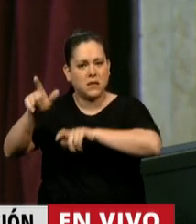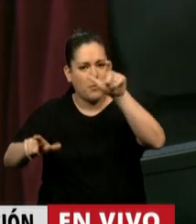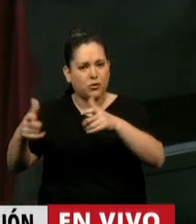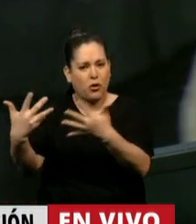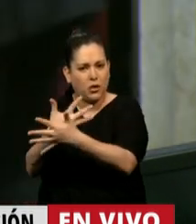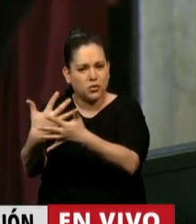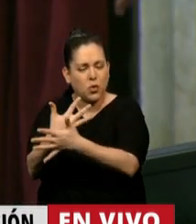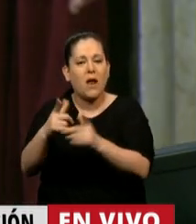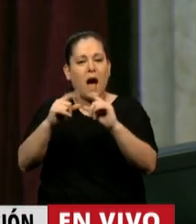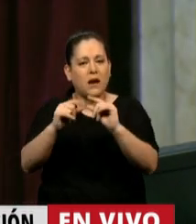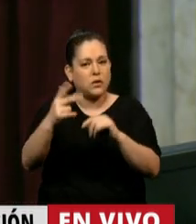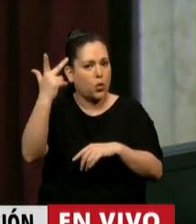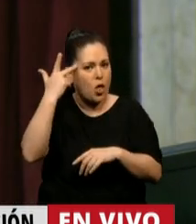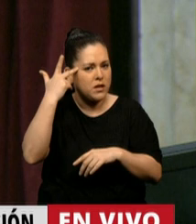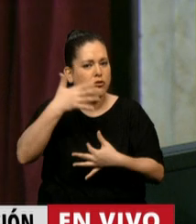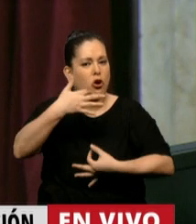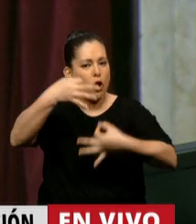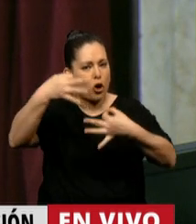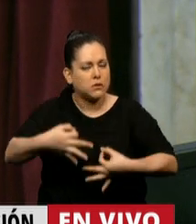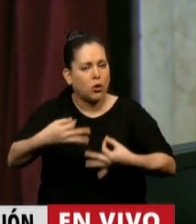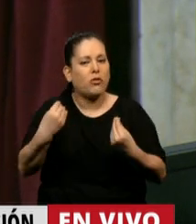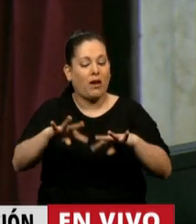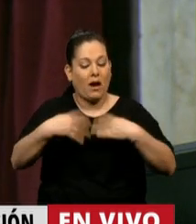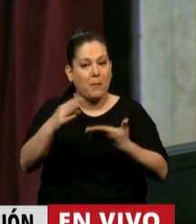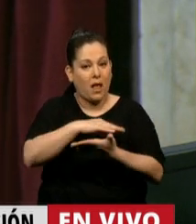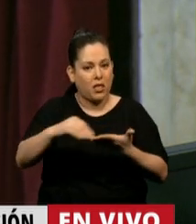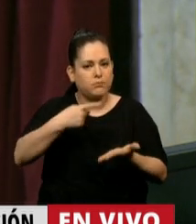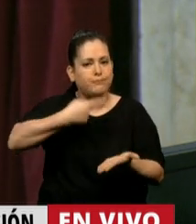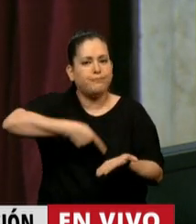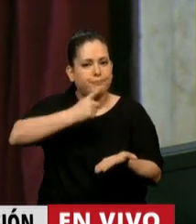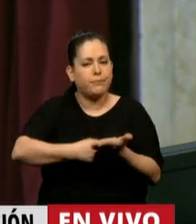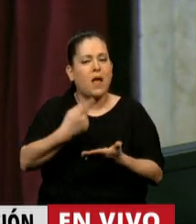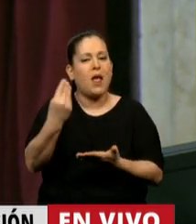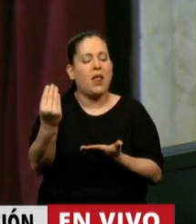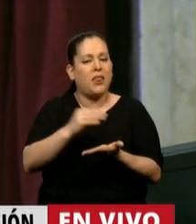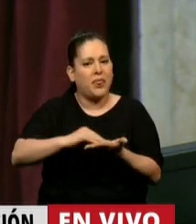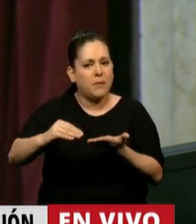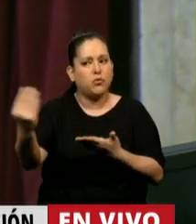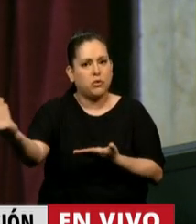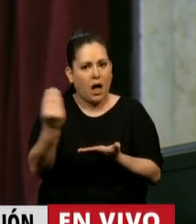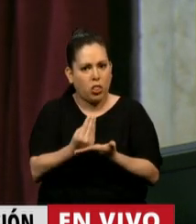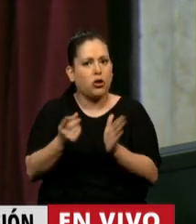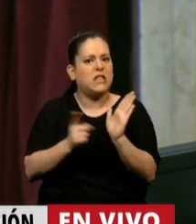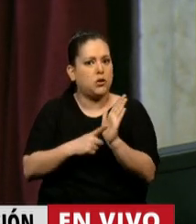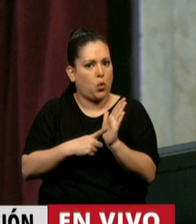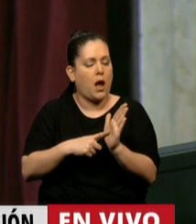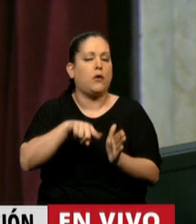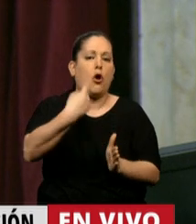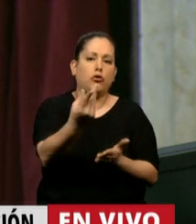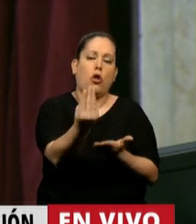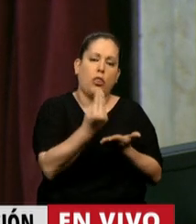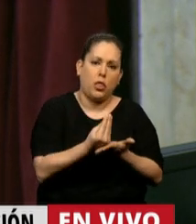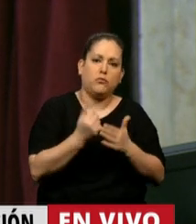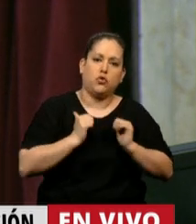en su Artículo 18 corresponde que la honorable cámara designe a un diputado titular y una suplente a fin de